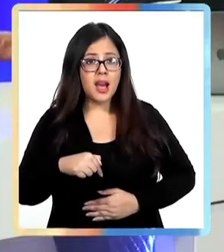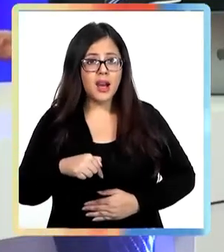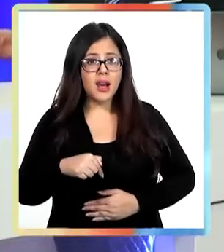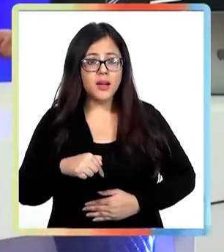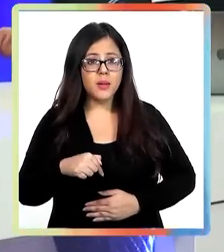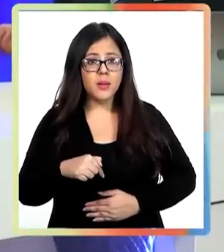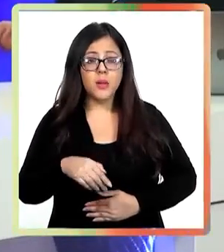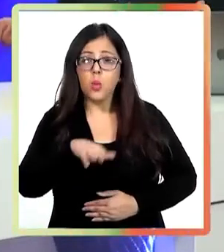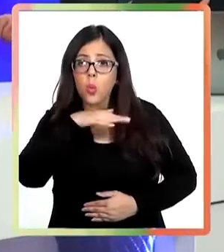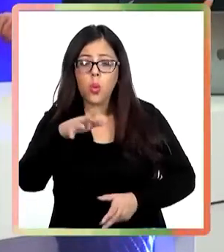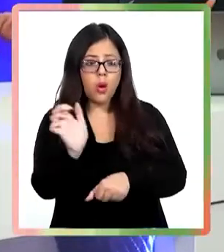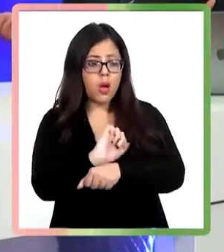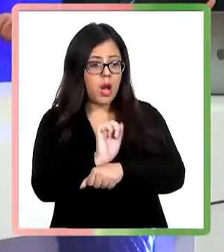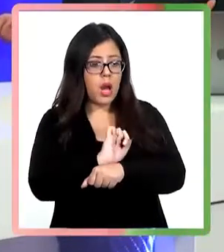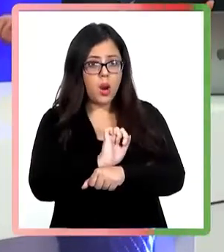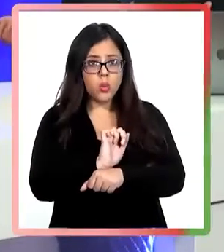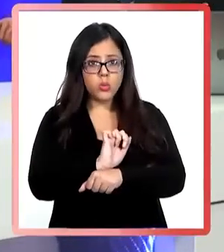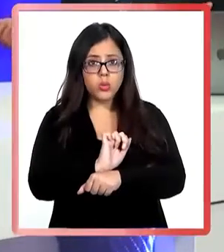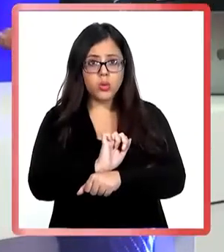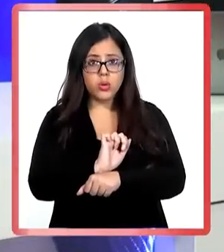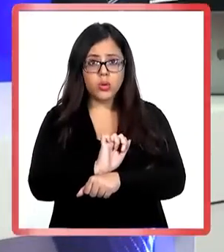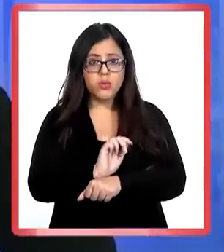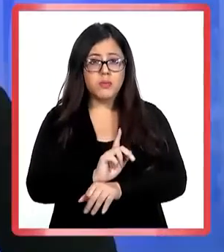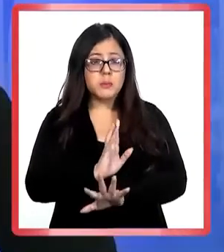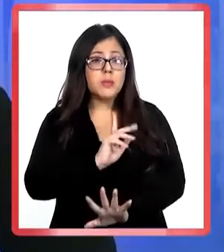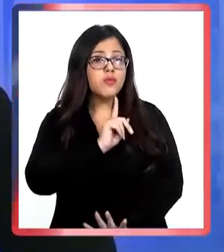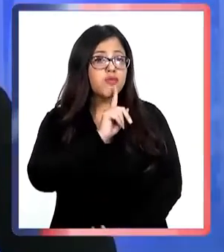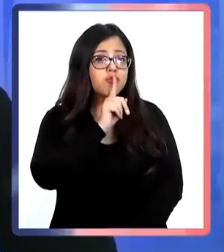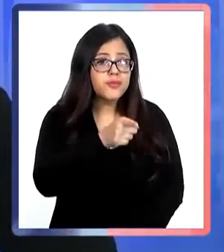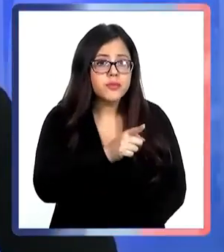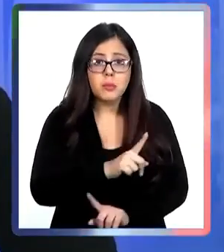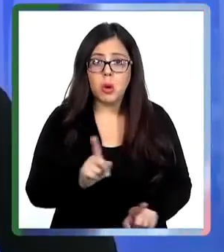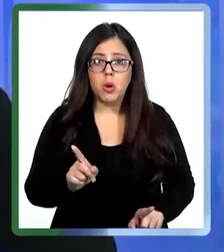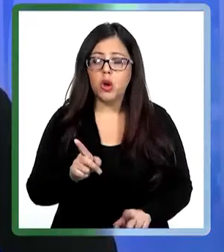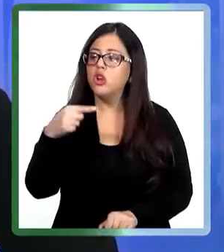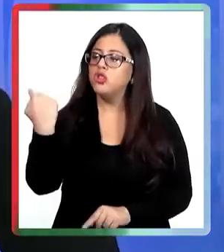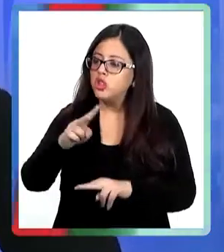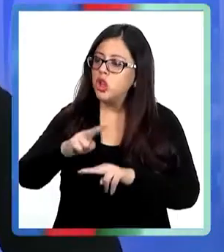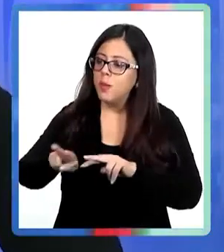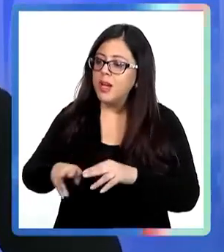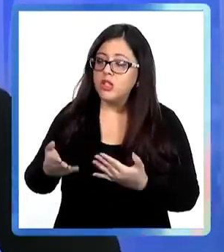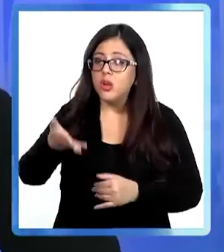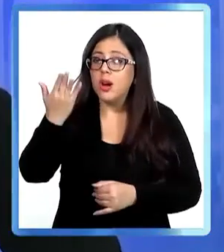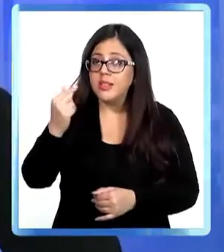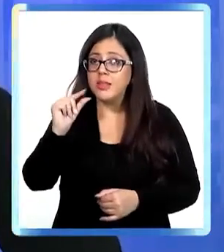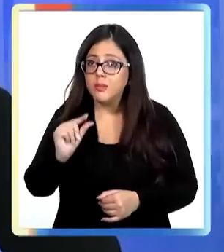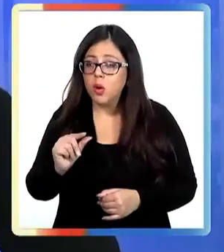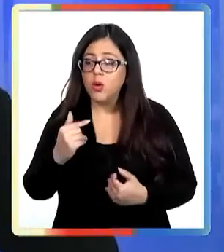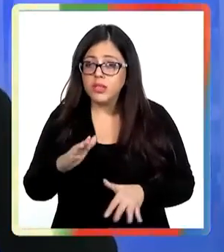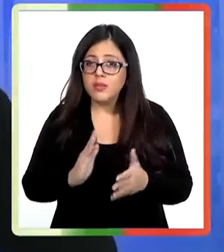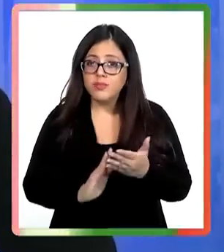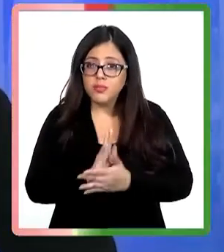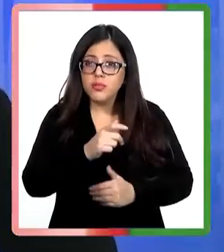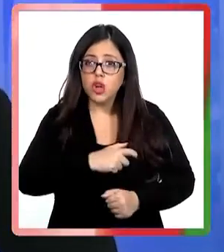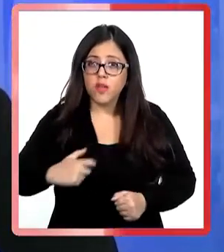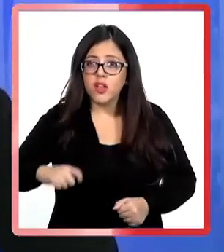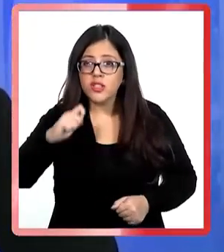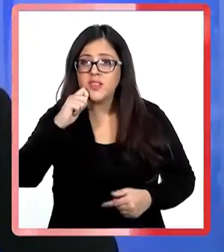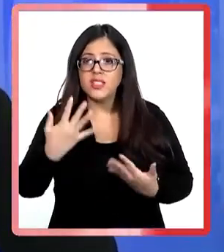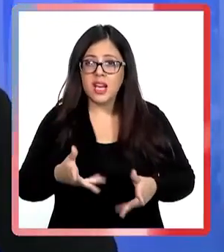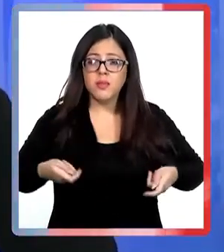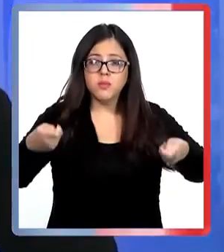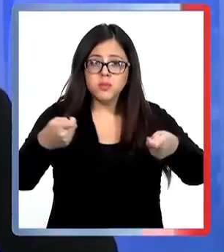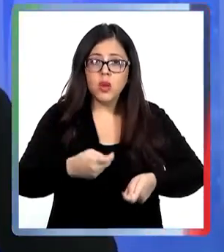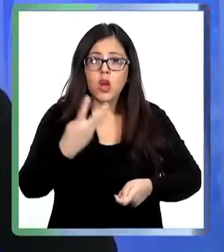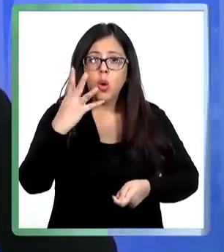Acá usar el vehículo no es un lujo. Lo que nosotros hemos hecho recién llegados al gobierno es inyectar más de 40